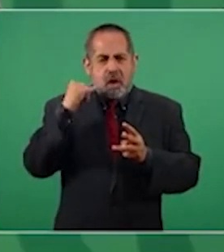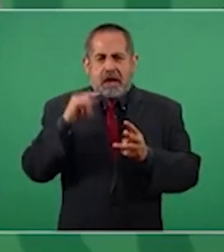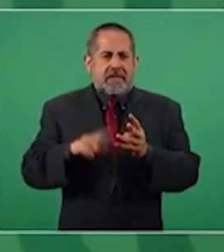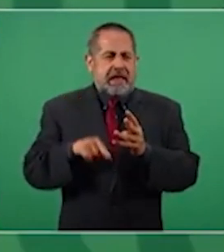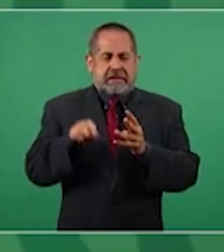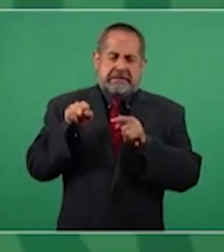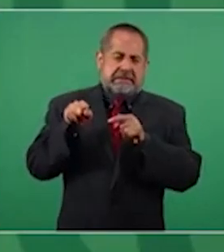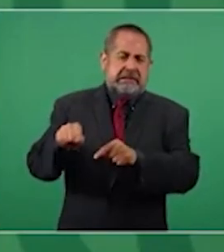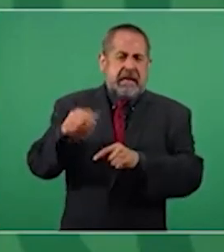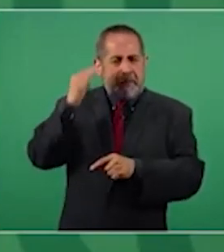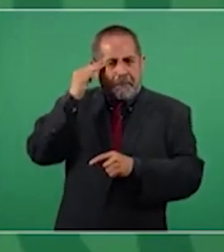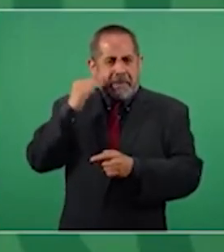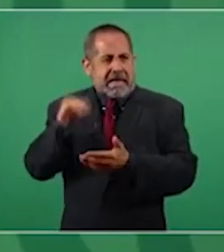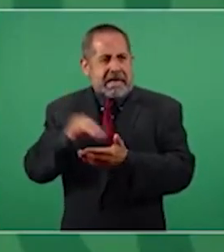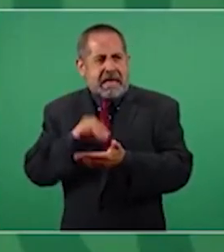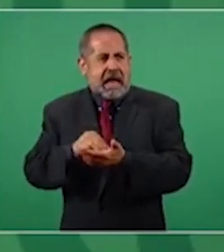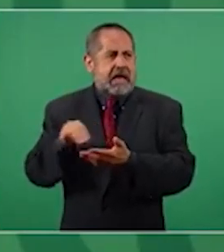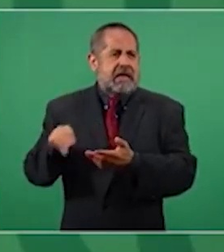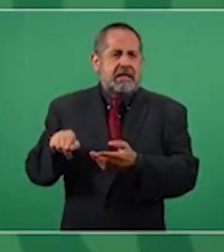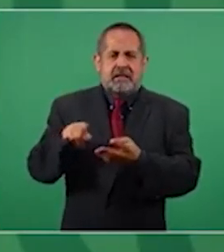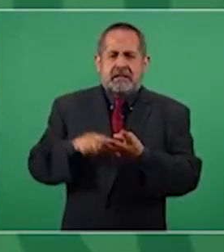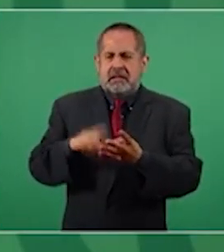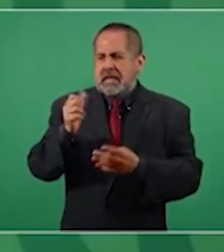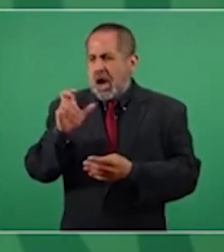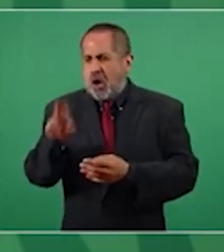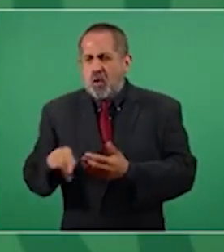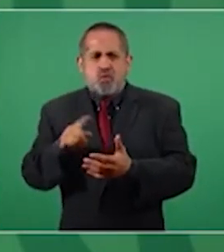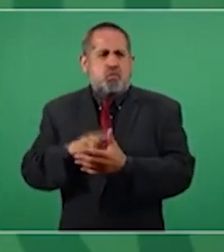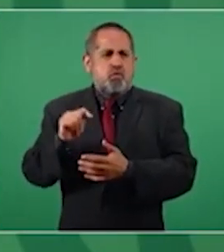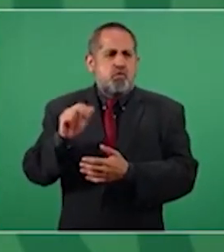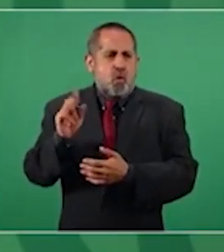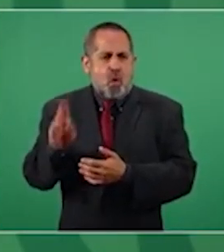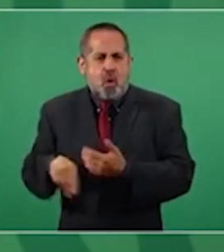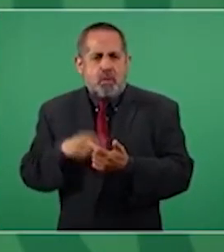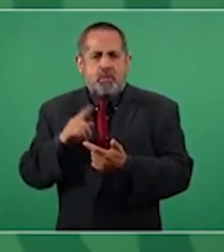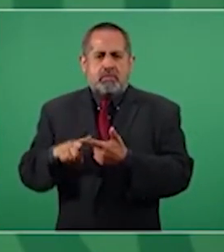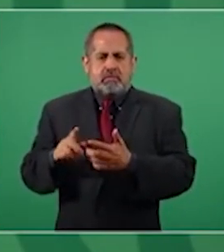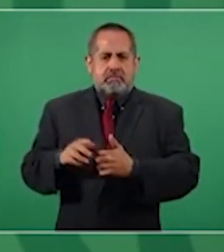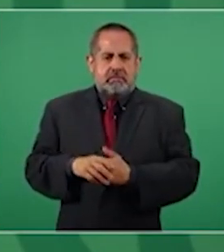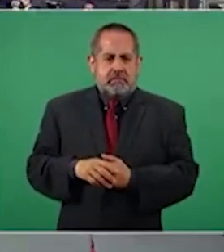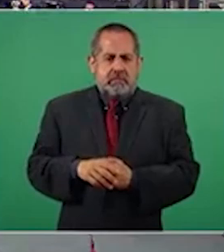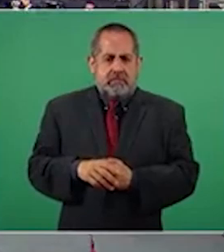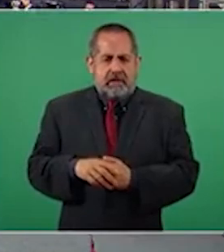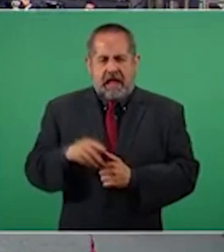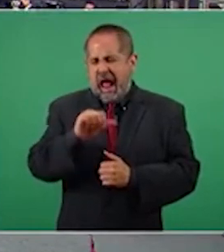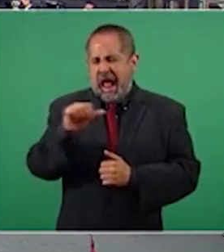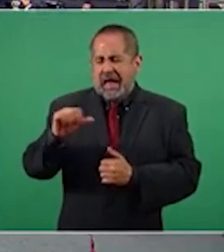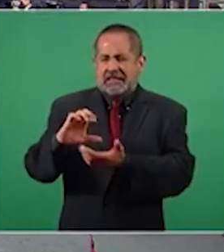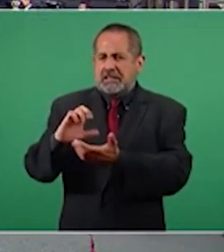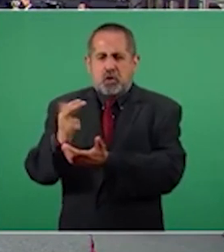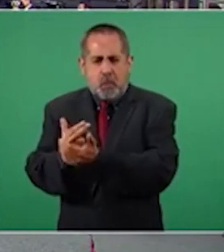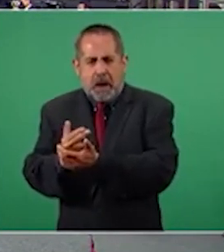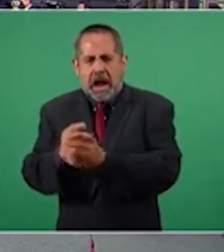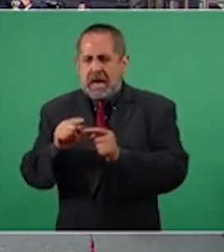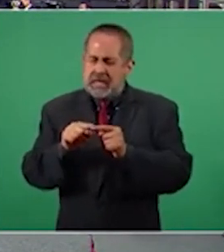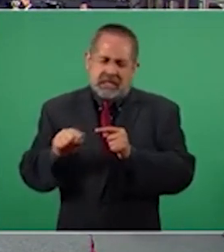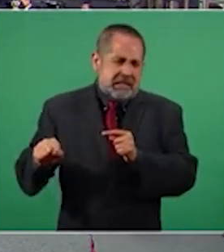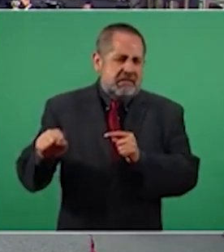Yucatán en particular, Mérida, Cancún, Tulum. El que llega hasta Chetumal, ¿no? Es